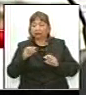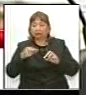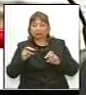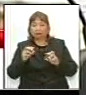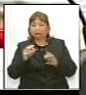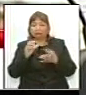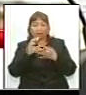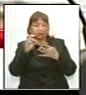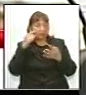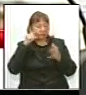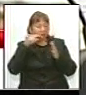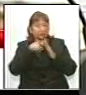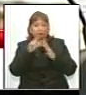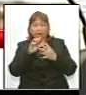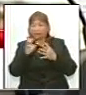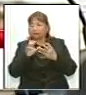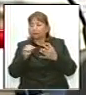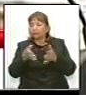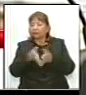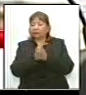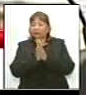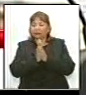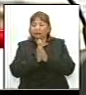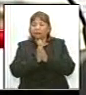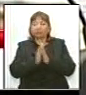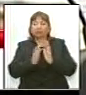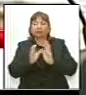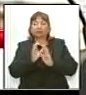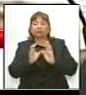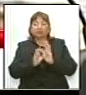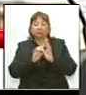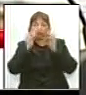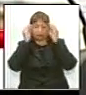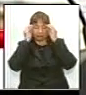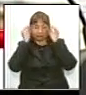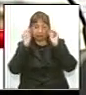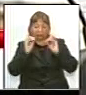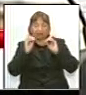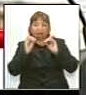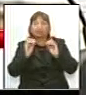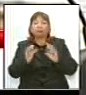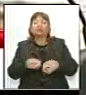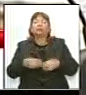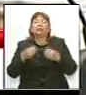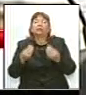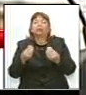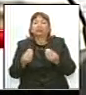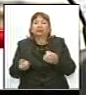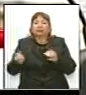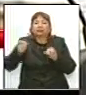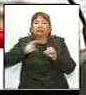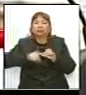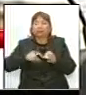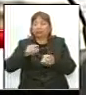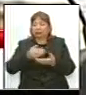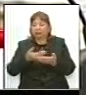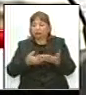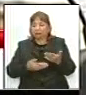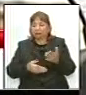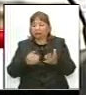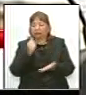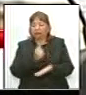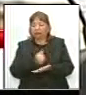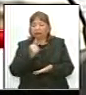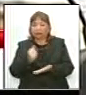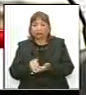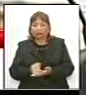carácter vinculante. Lo que se le pidió a Constitución fue que opinara sobre cómo debía implementarse la sentencia del Tribunal